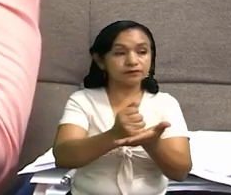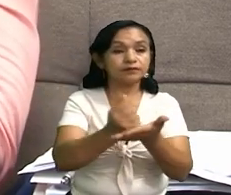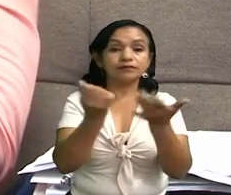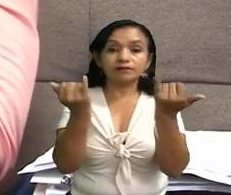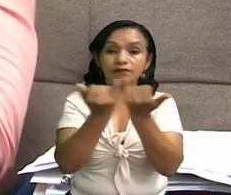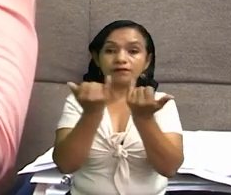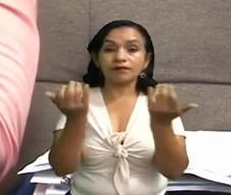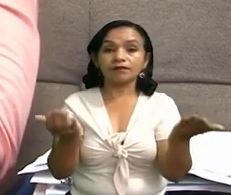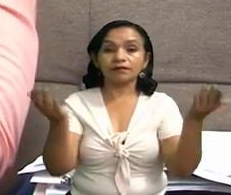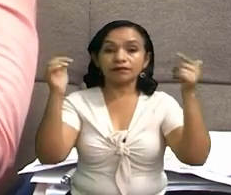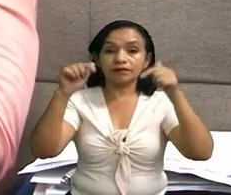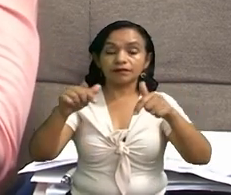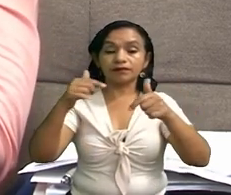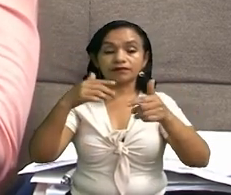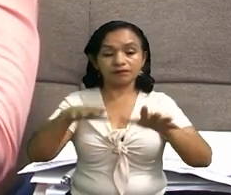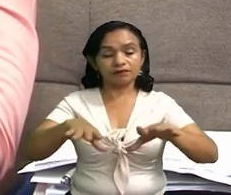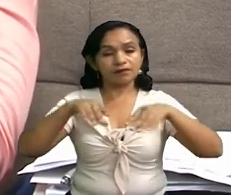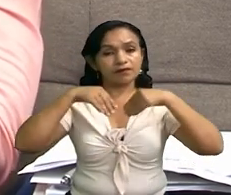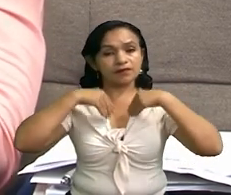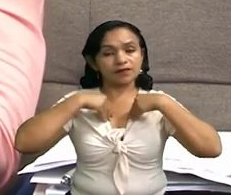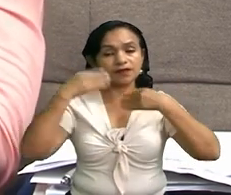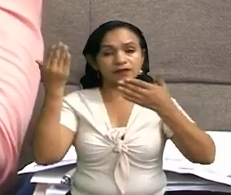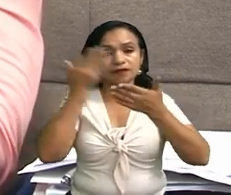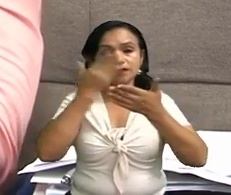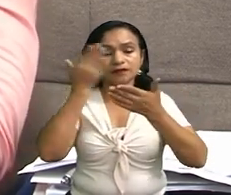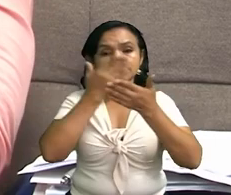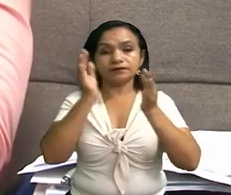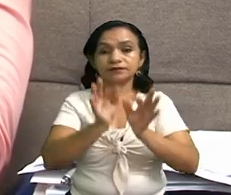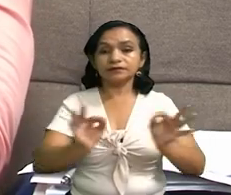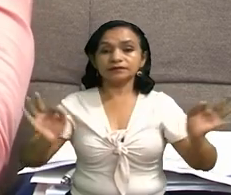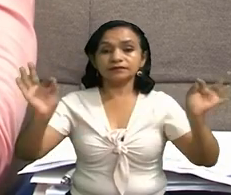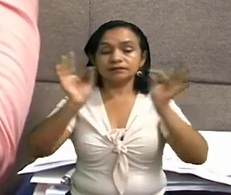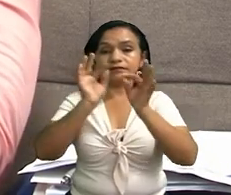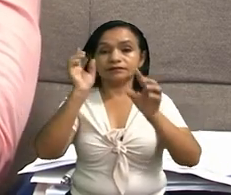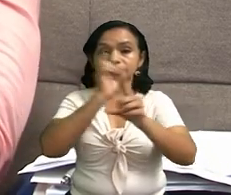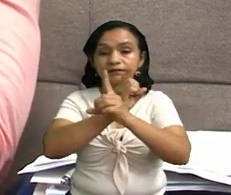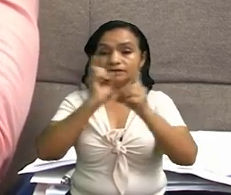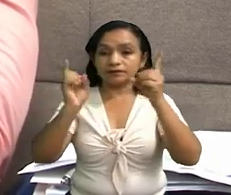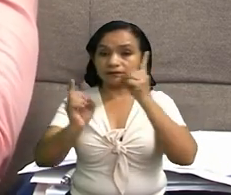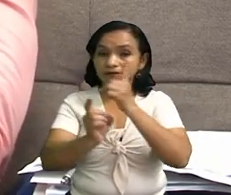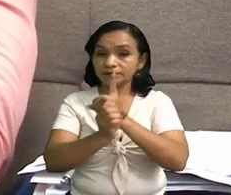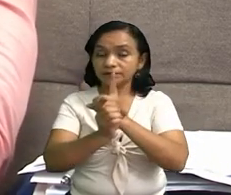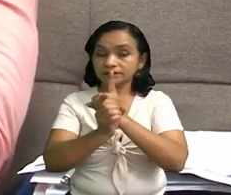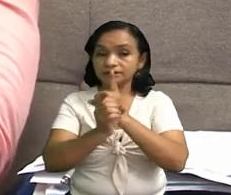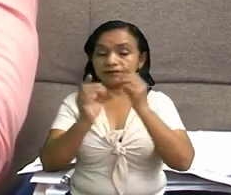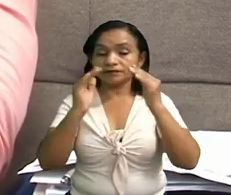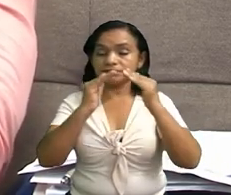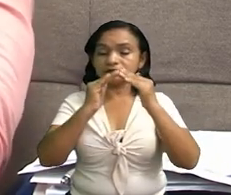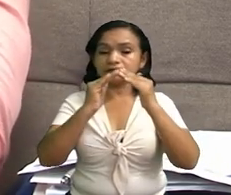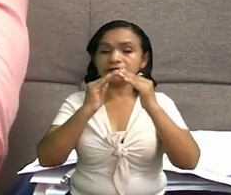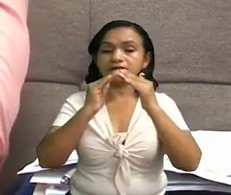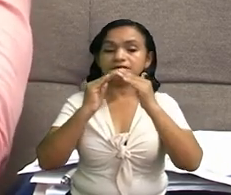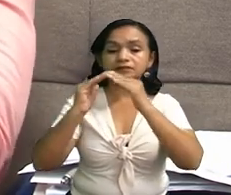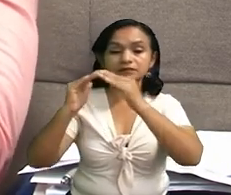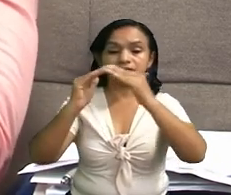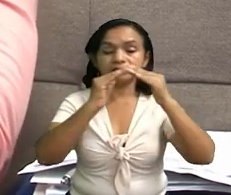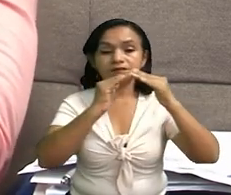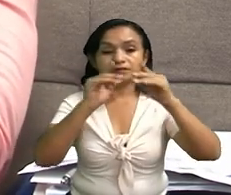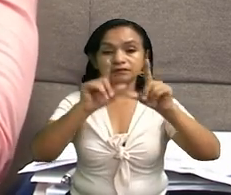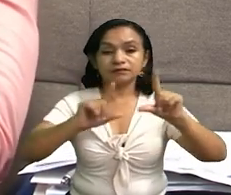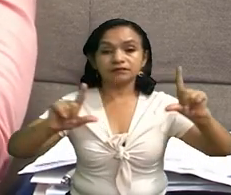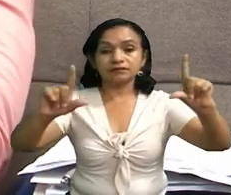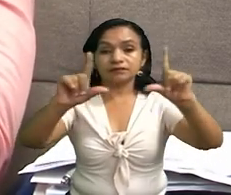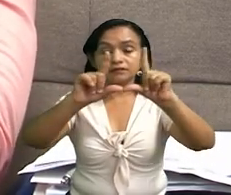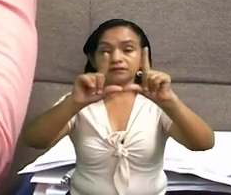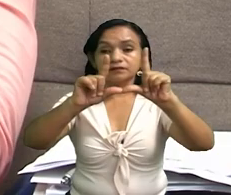también ahora nosotros hemos asumido que hay carreras estratégicas que las debemos de tener en las comunidades y en los territorios.